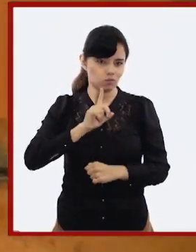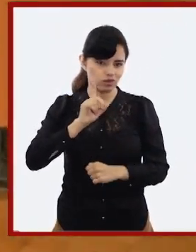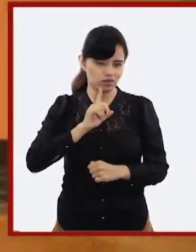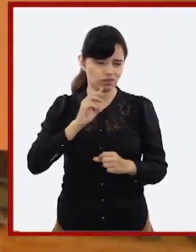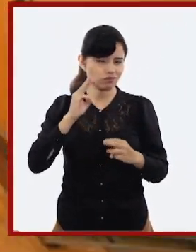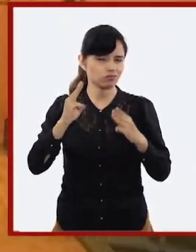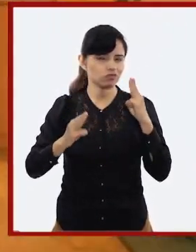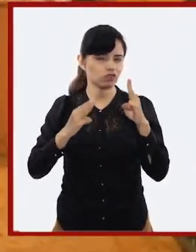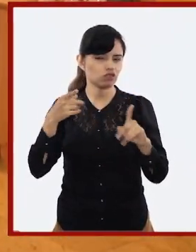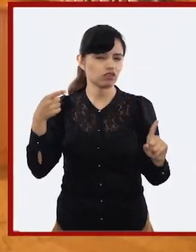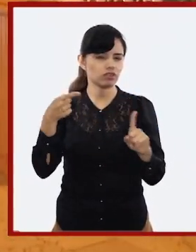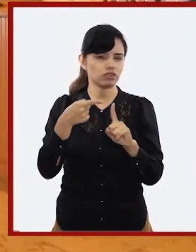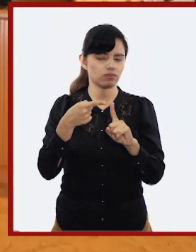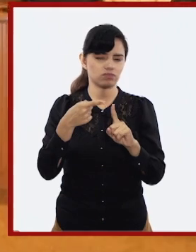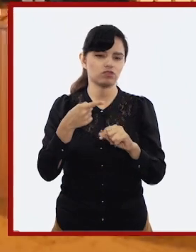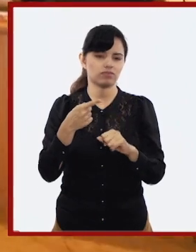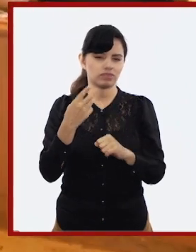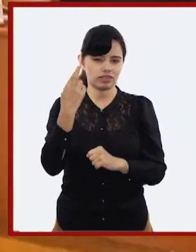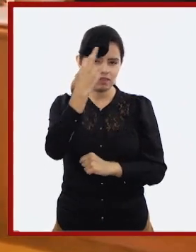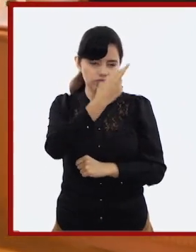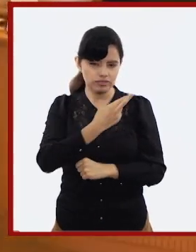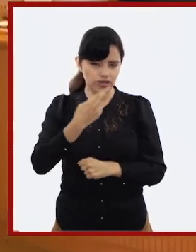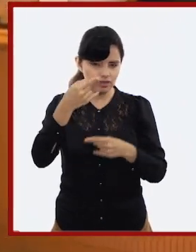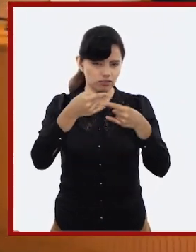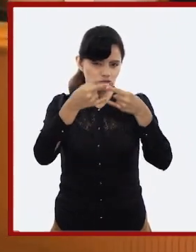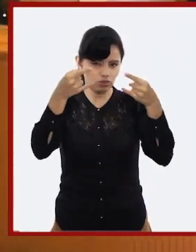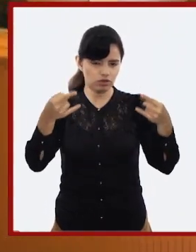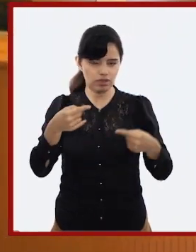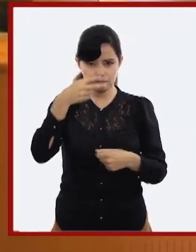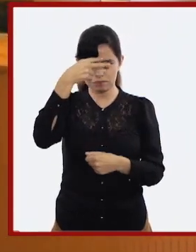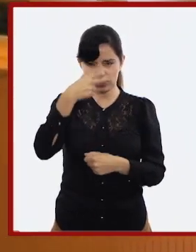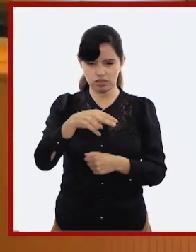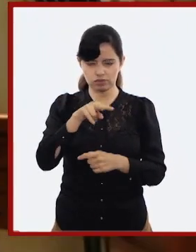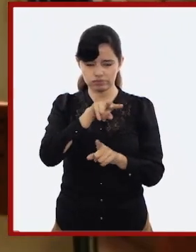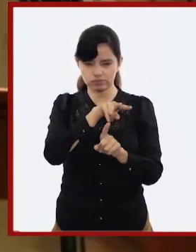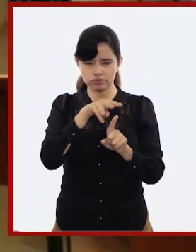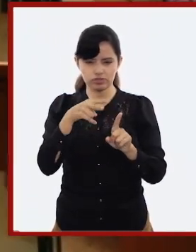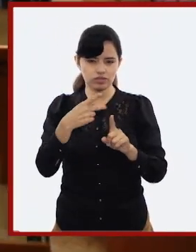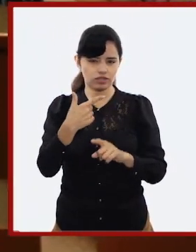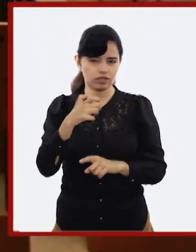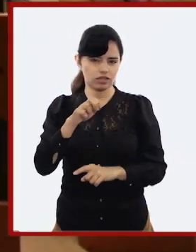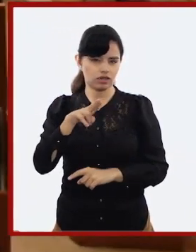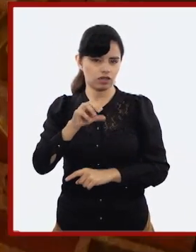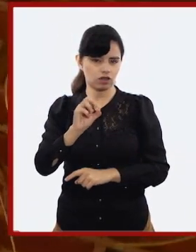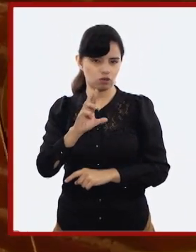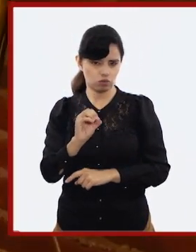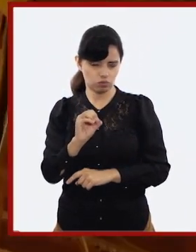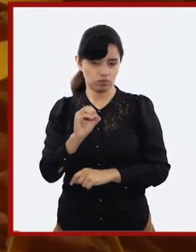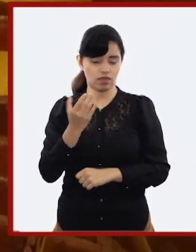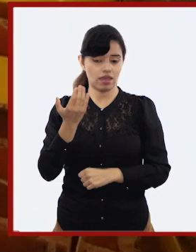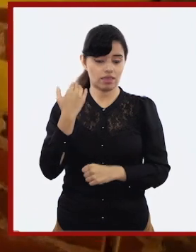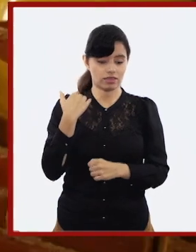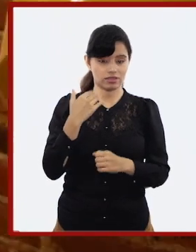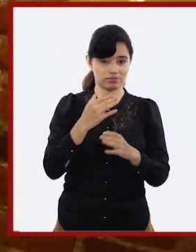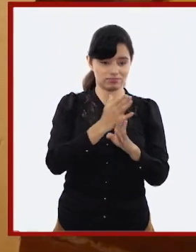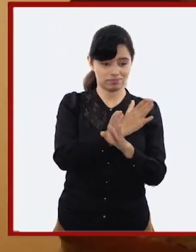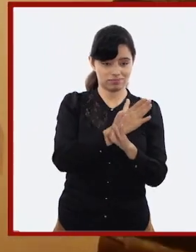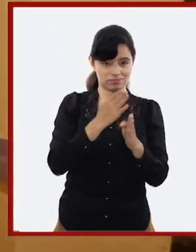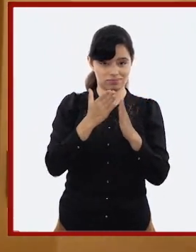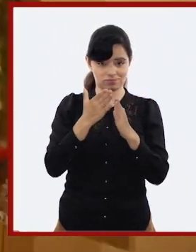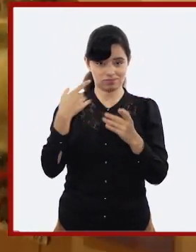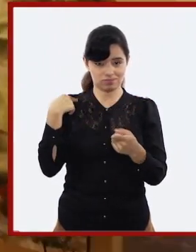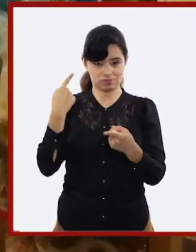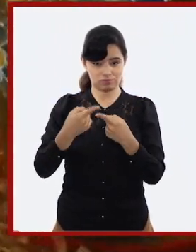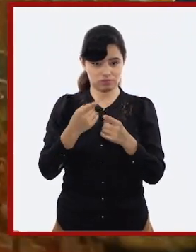tiene por objetivo hacer una revisión de la historia de México con enfoque de género, desde la época prehispánica hasta el tiempo